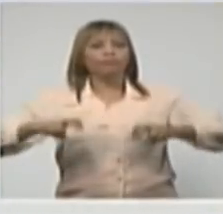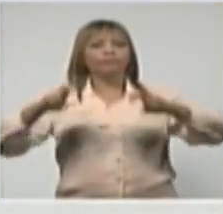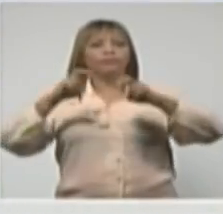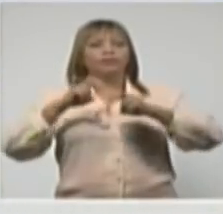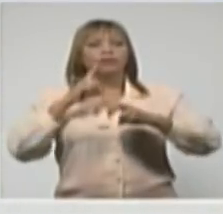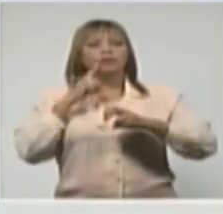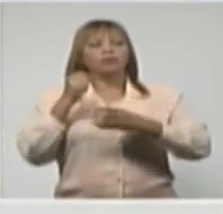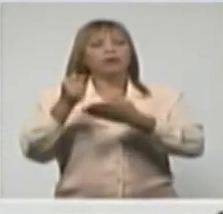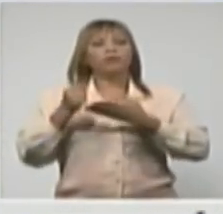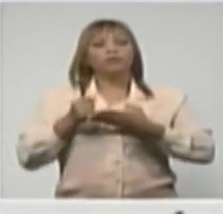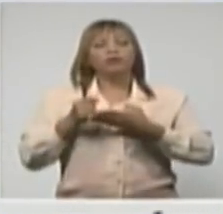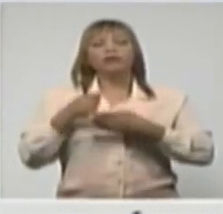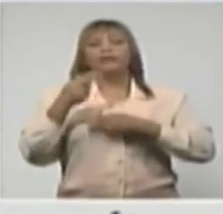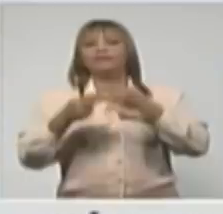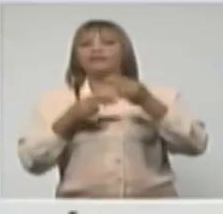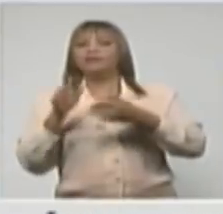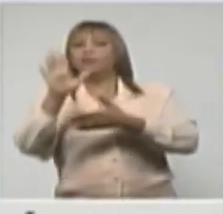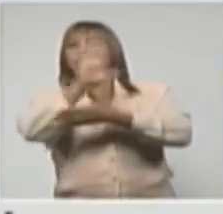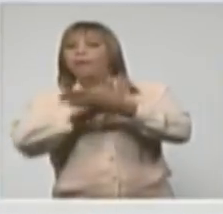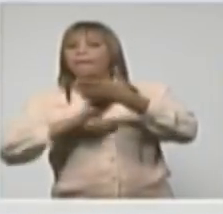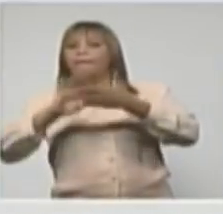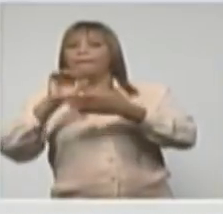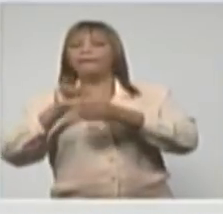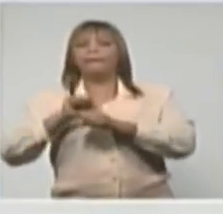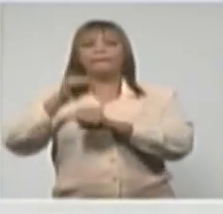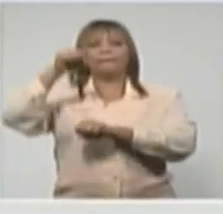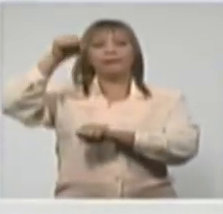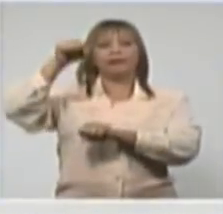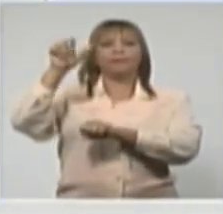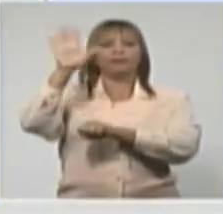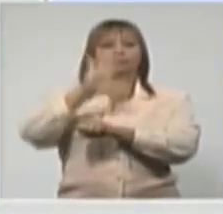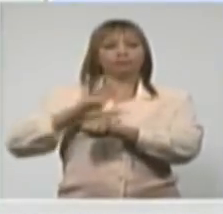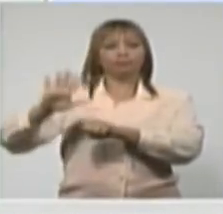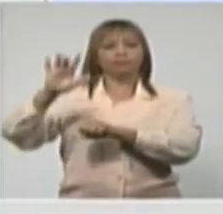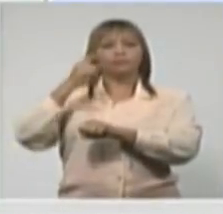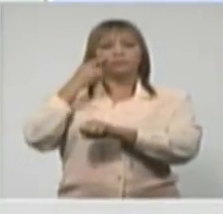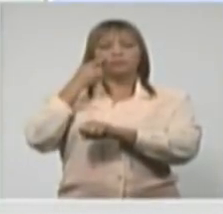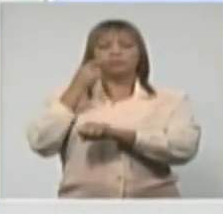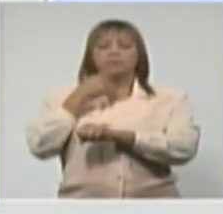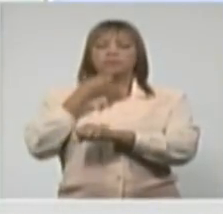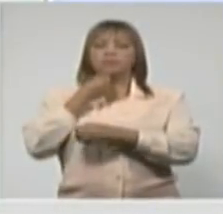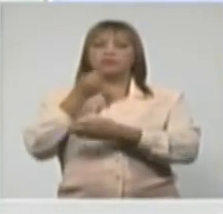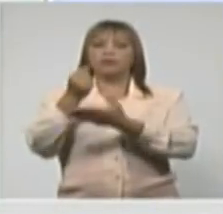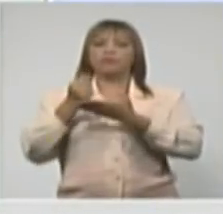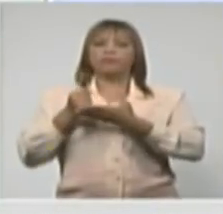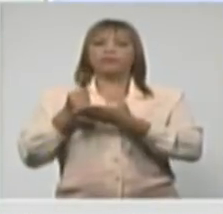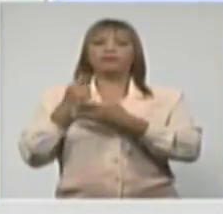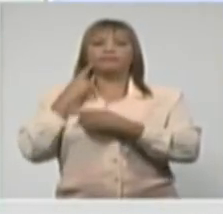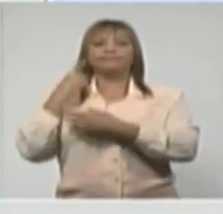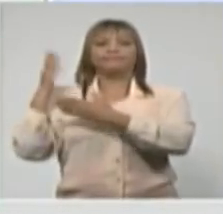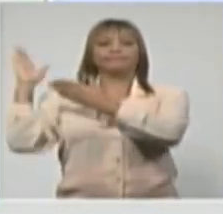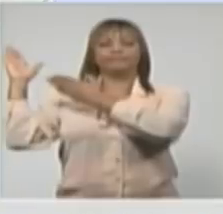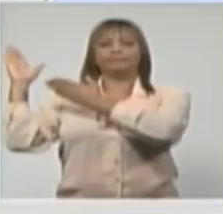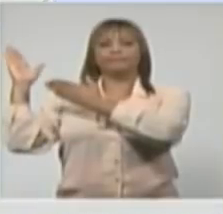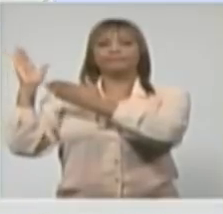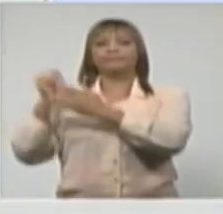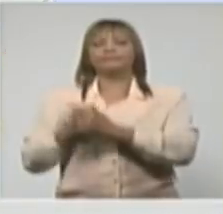haciendo unos gráficos, unos mapas que nos permiten ver. Entonces les pediría poder ver el mapa del